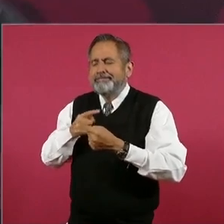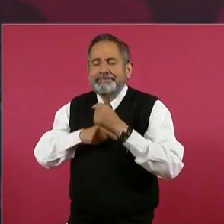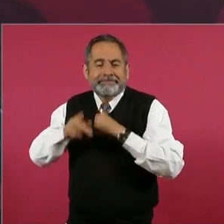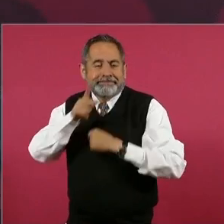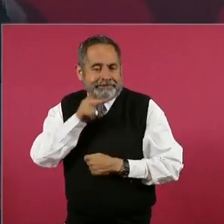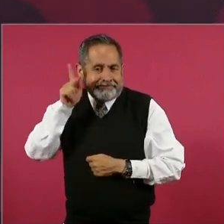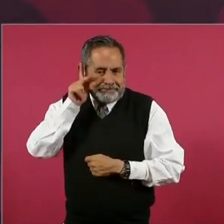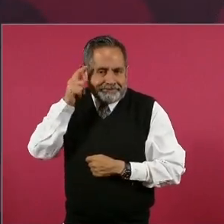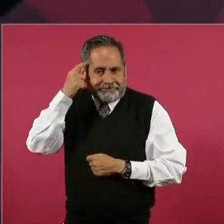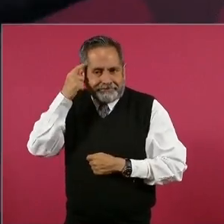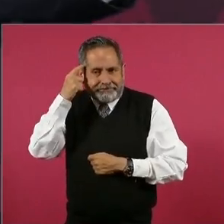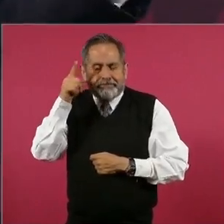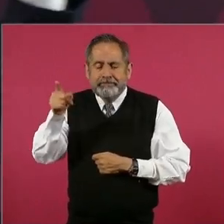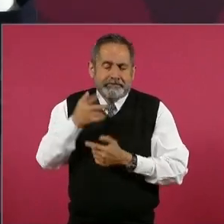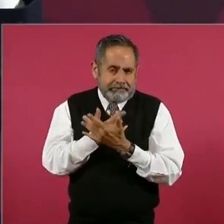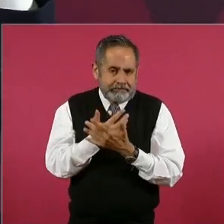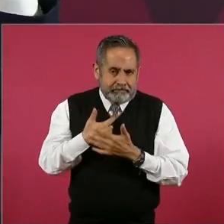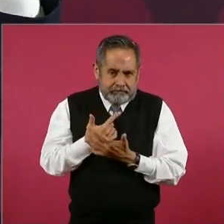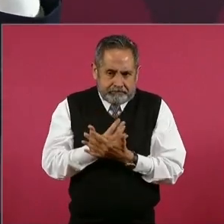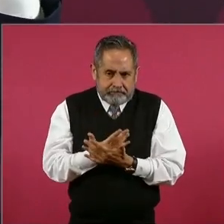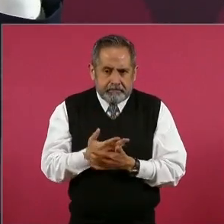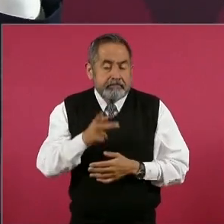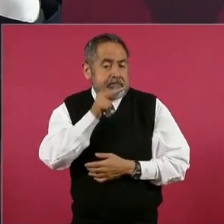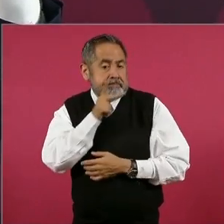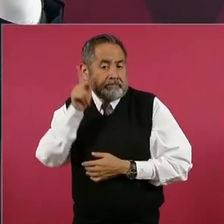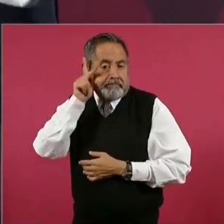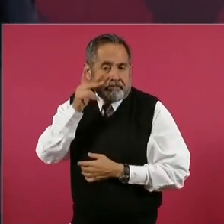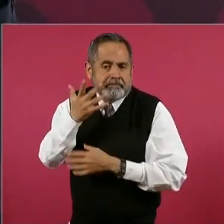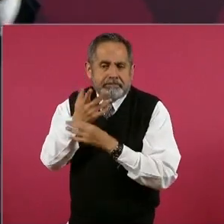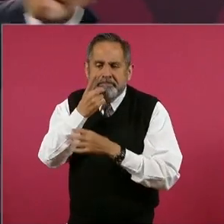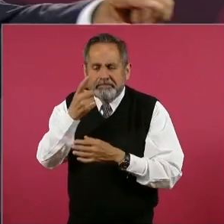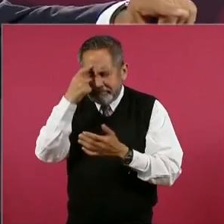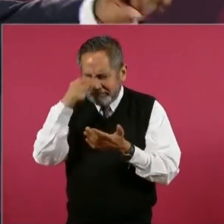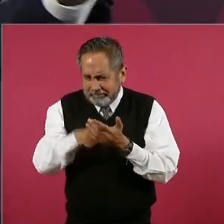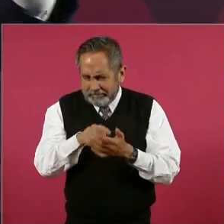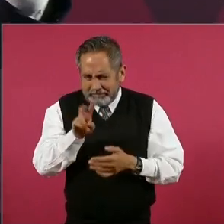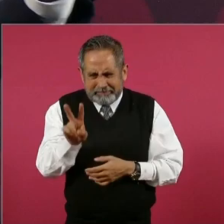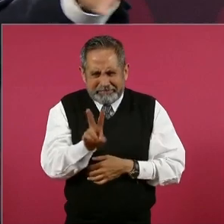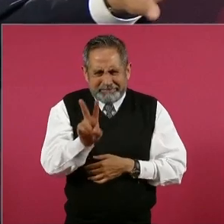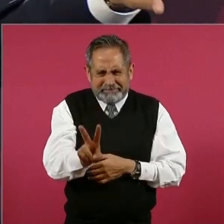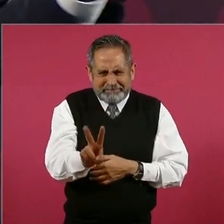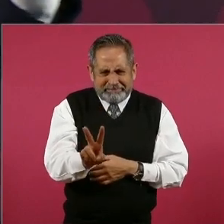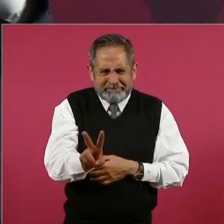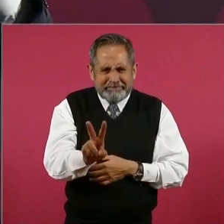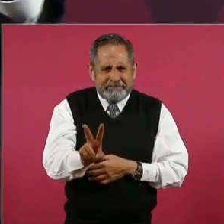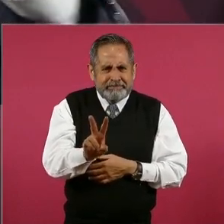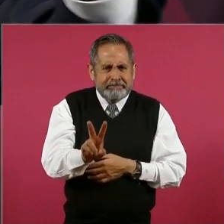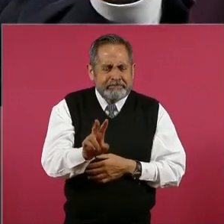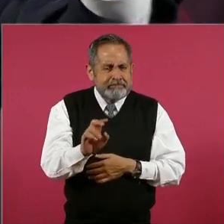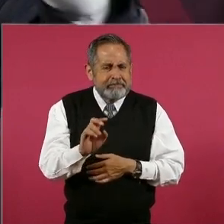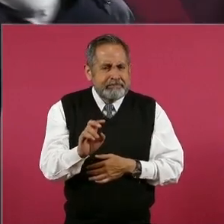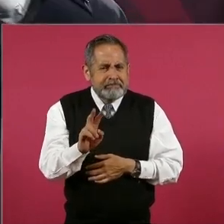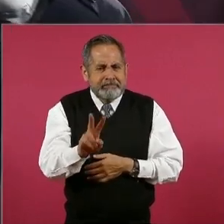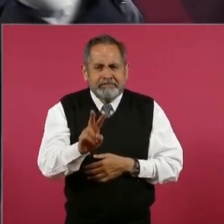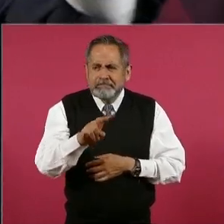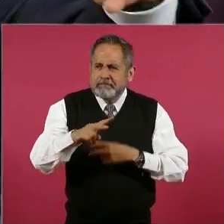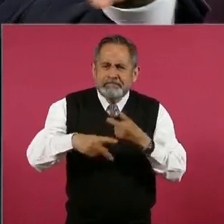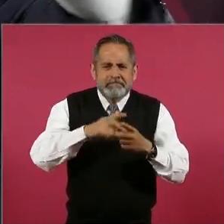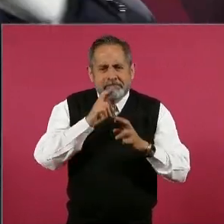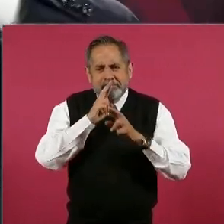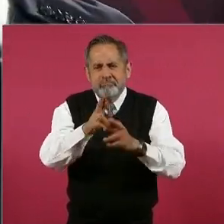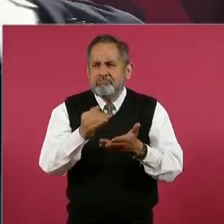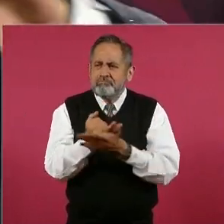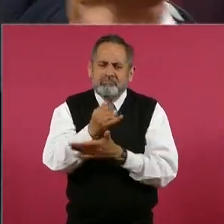que nosotros decimos vamos a esperarnos creo que el viernes van a este